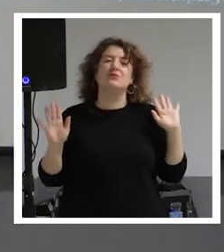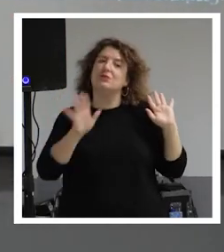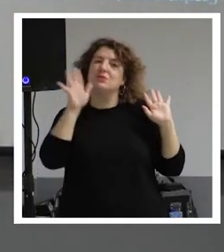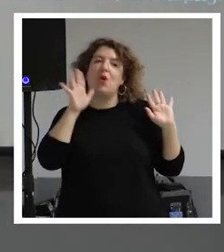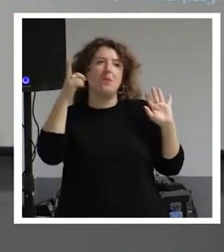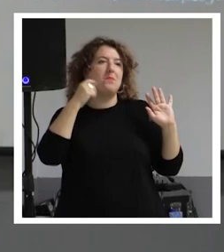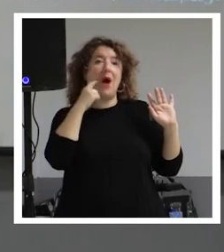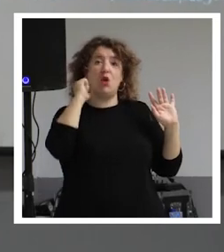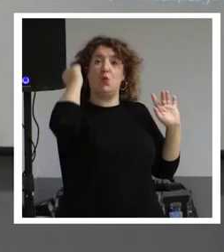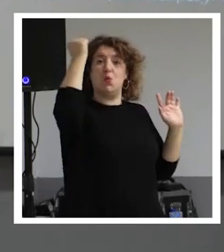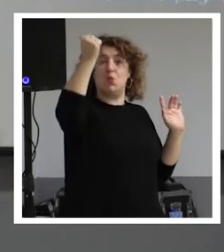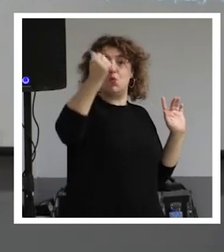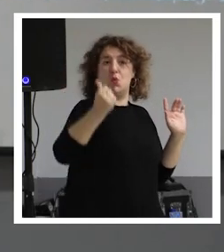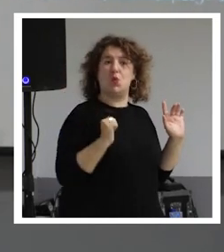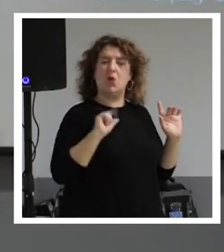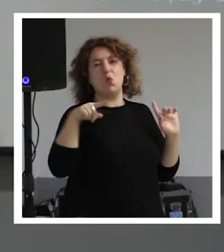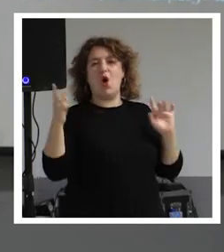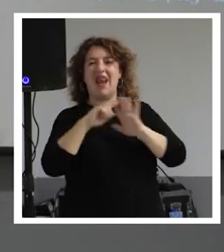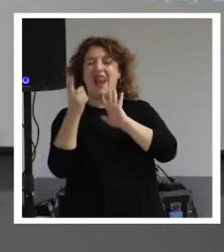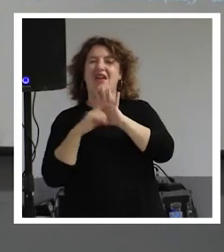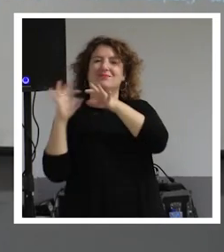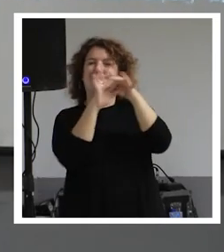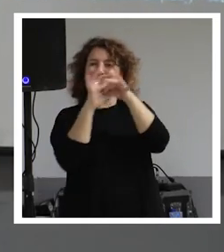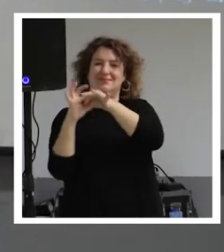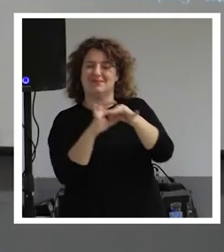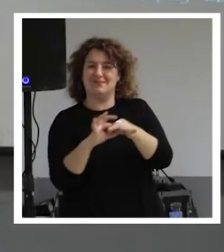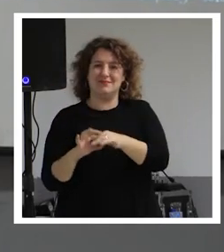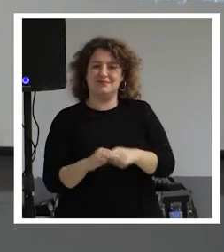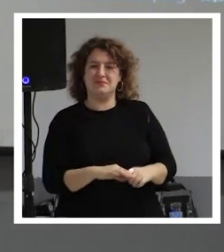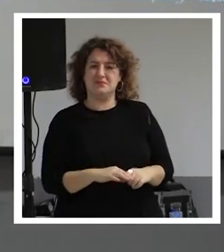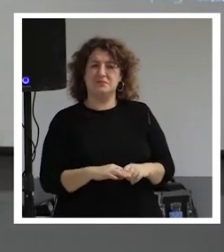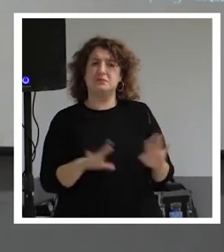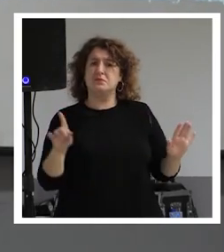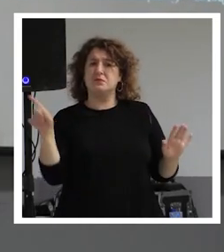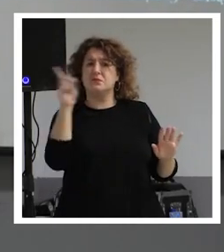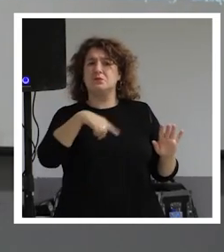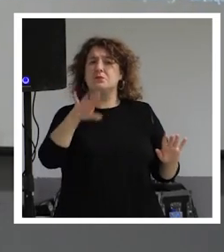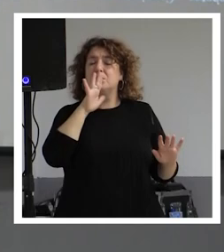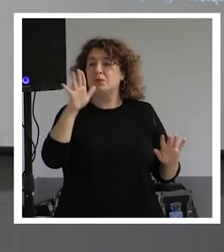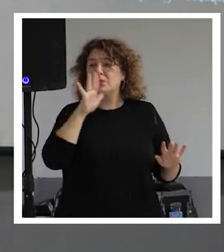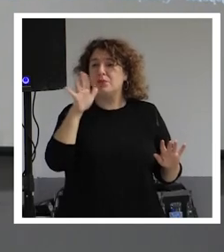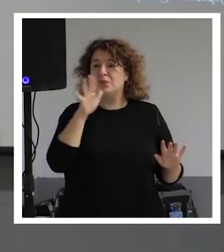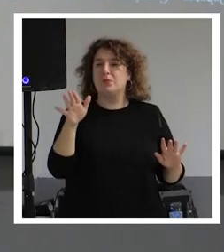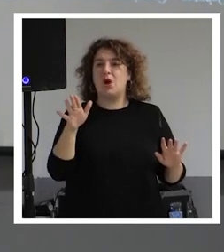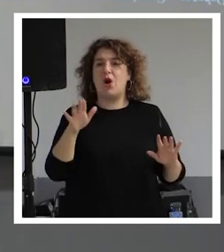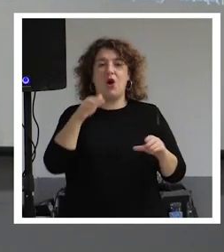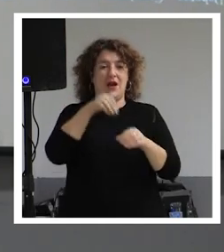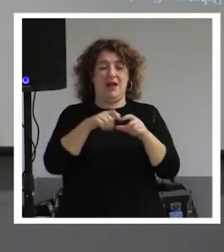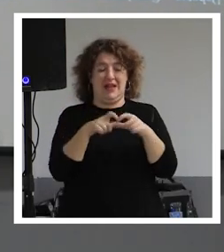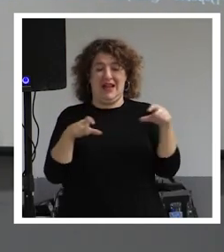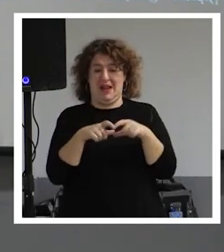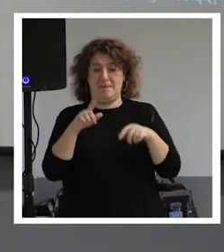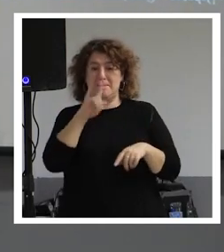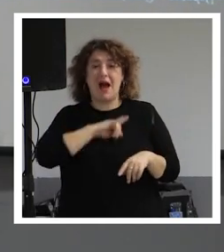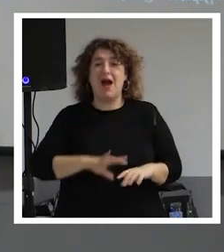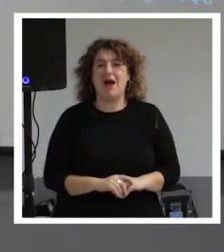y empresas pesqueras sobre todo financiaban campañas políticas permanentemente y que de alguna forma eso le explicaba a la ciudadanía porque a los